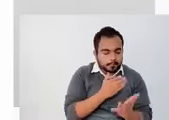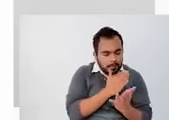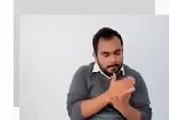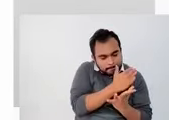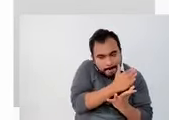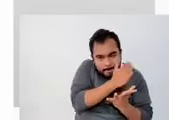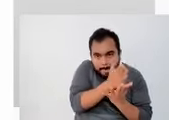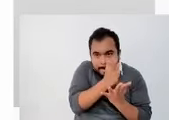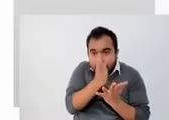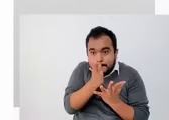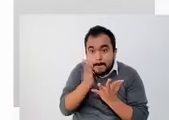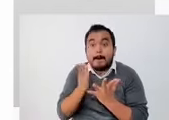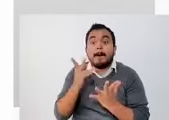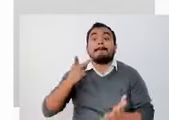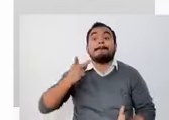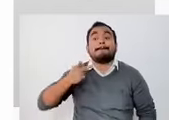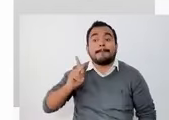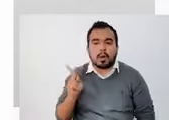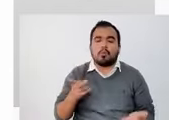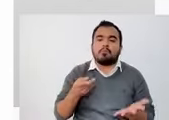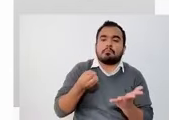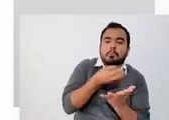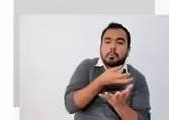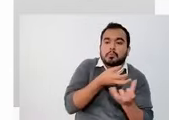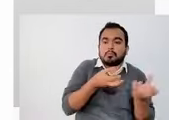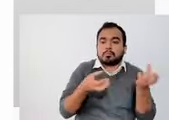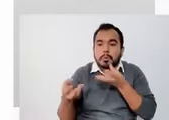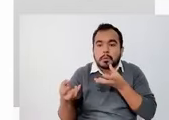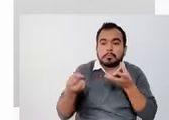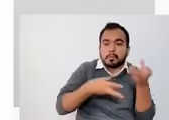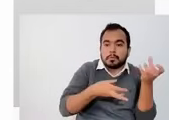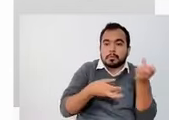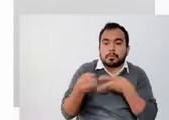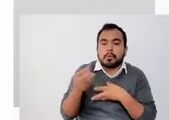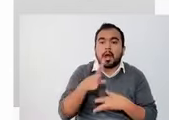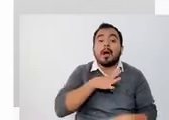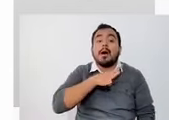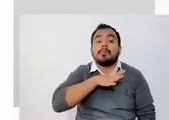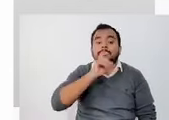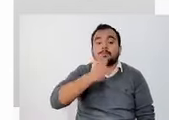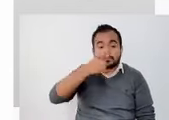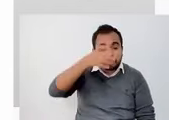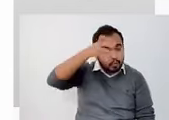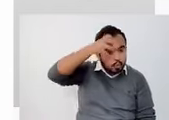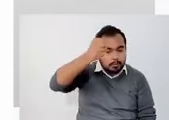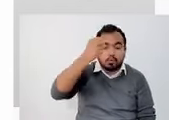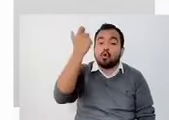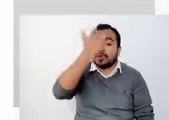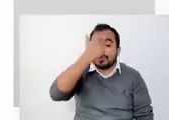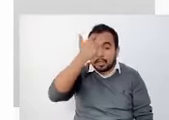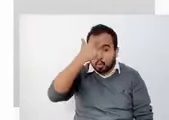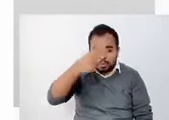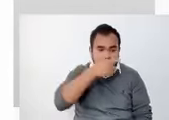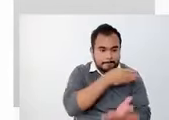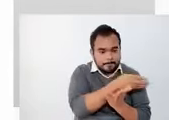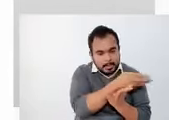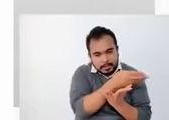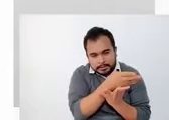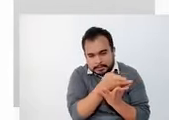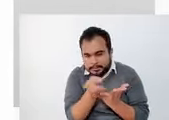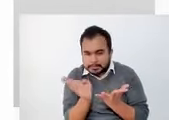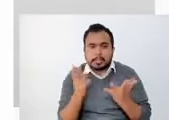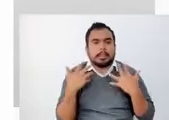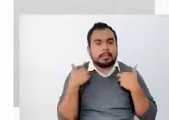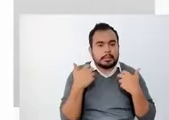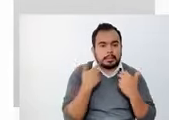sí pueden hablar entre ellos porque tienen unos conceptos y unas teorías básicas que sí que son un lenguaje que sí que es